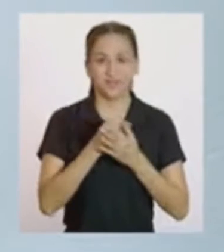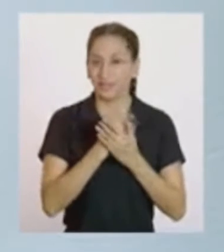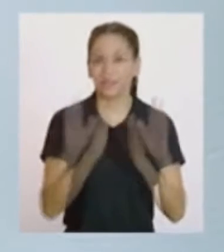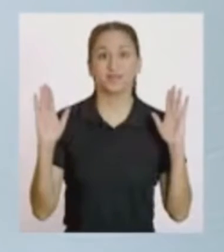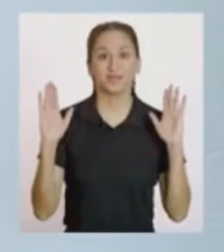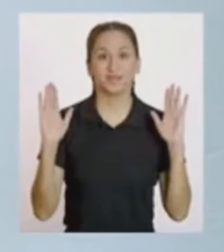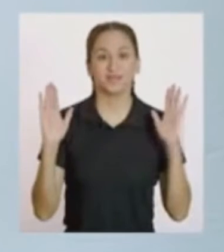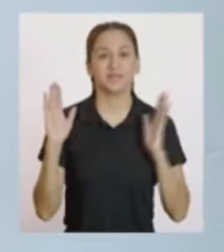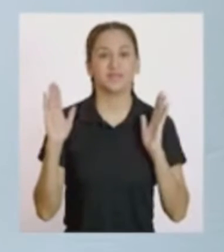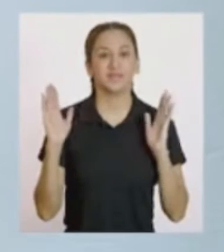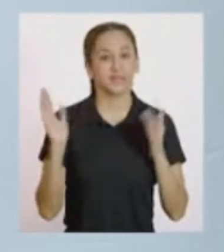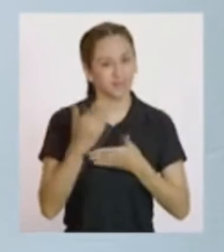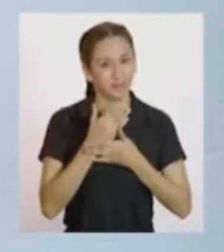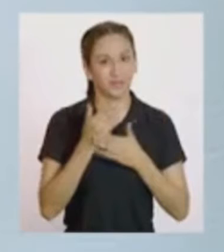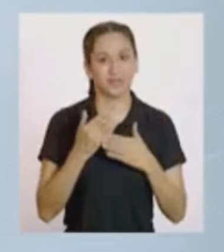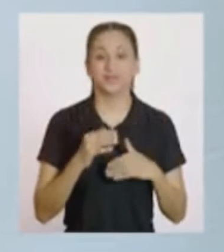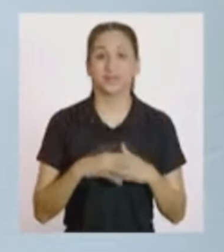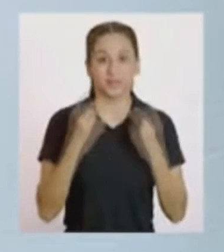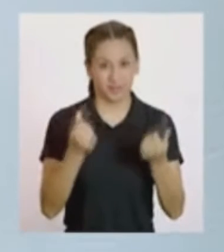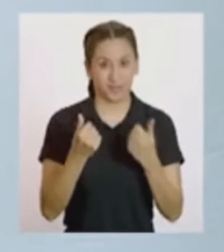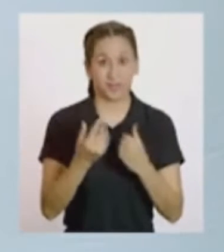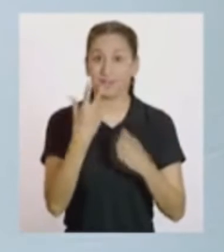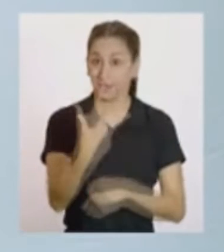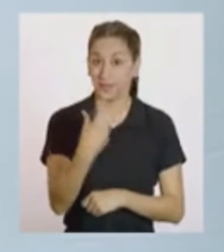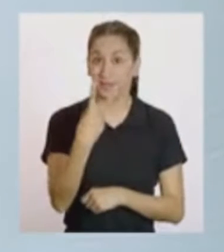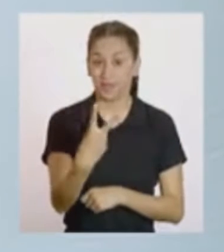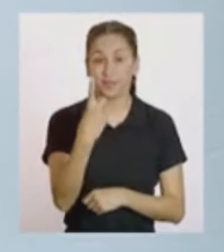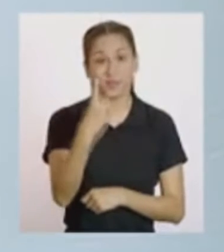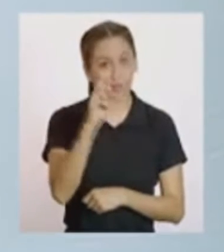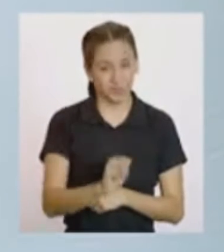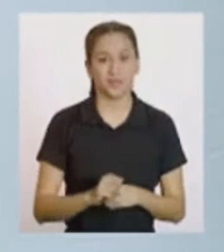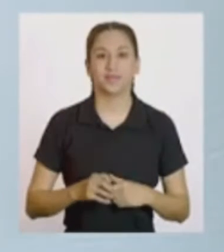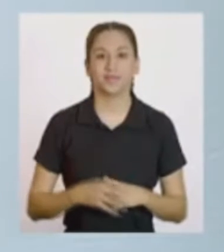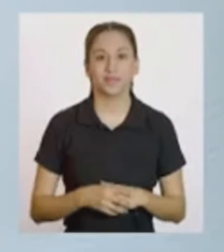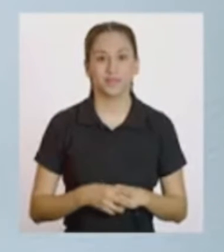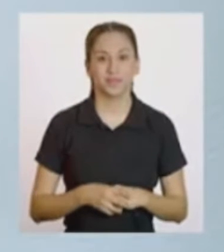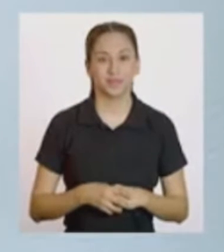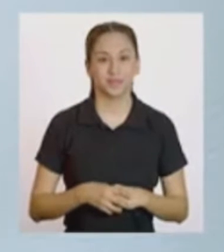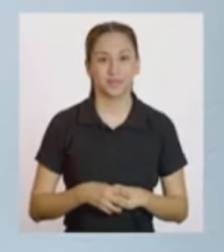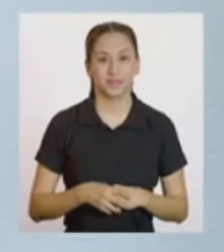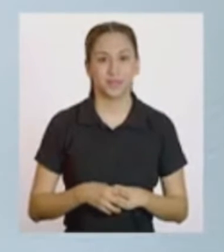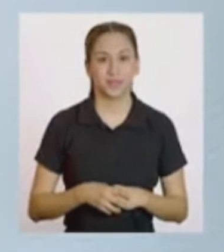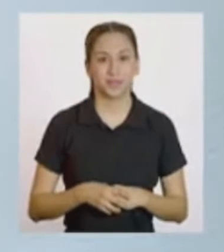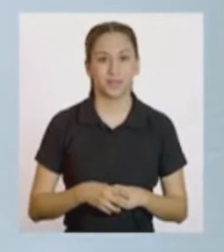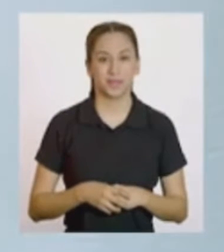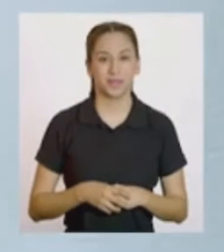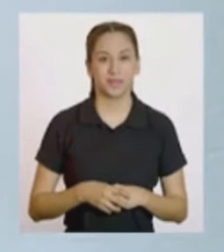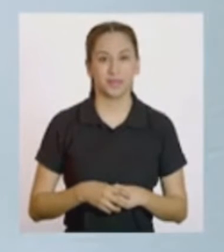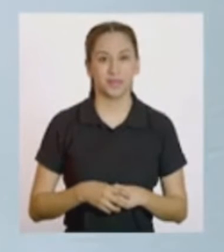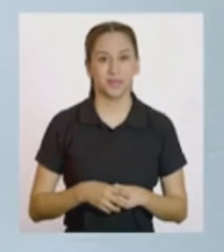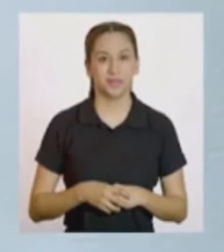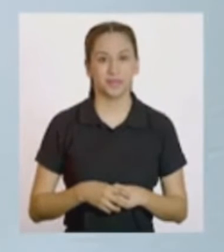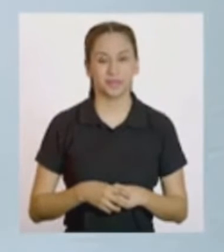abro, cerré. Un poco más rápido. 3, 2, 1, va. Abro, centro,